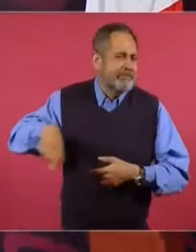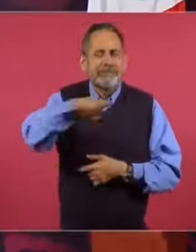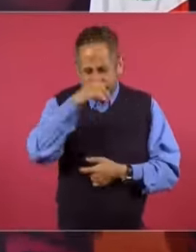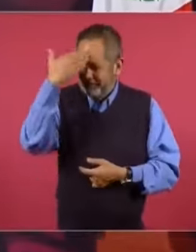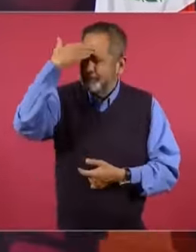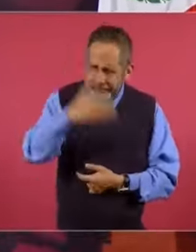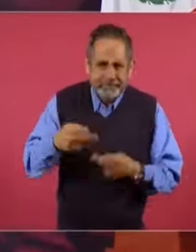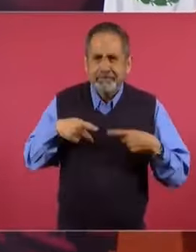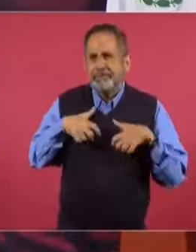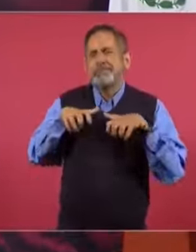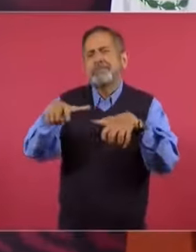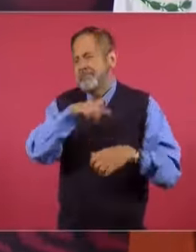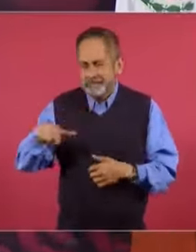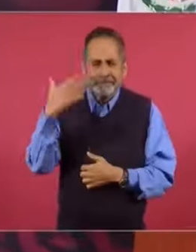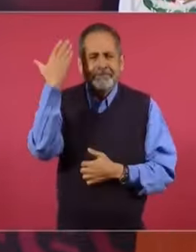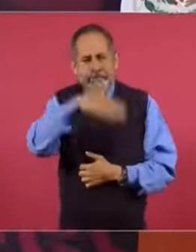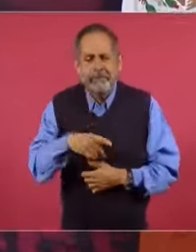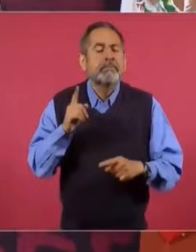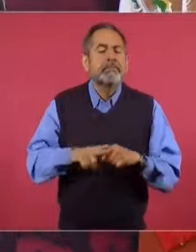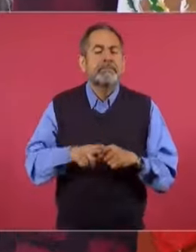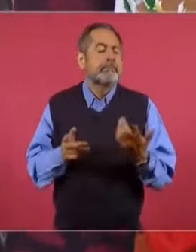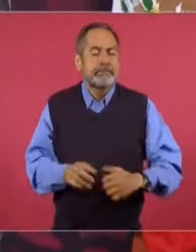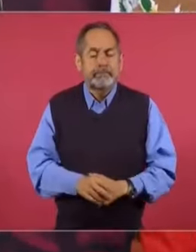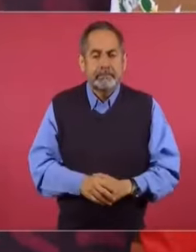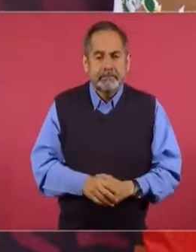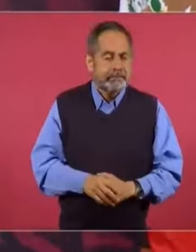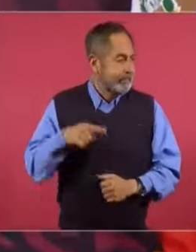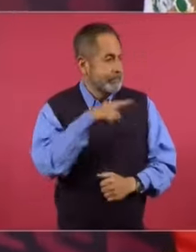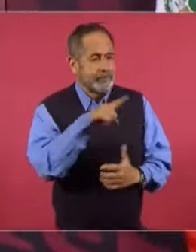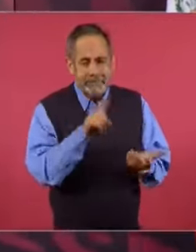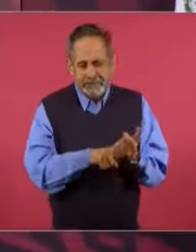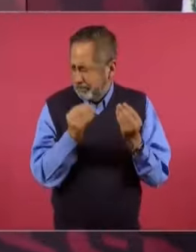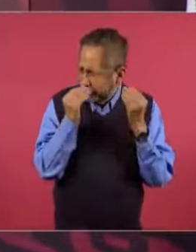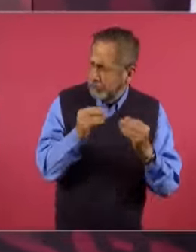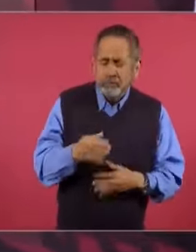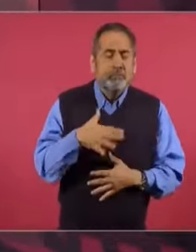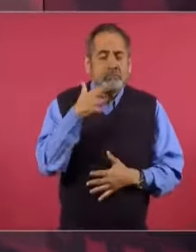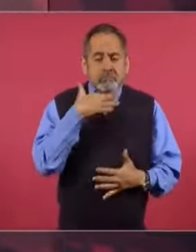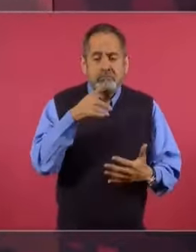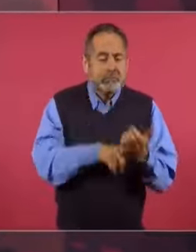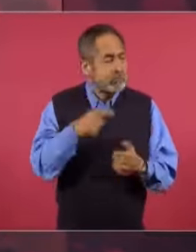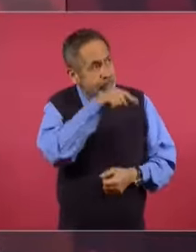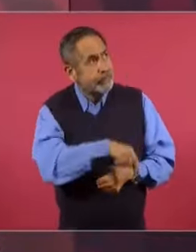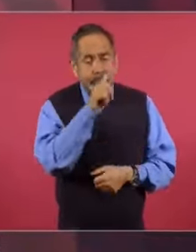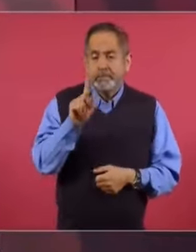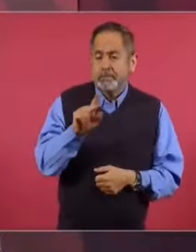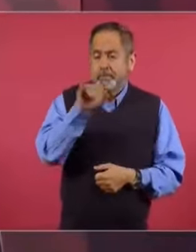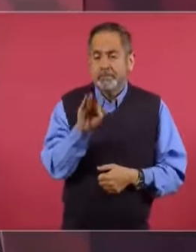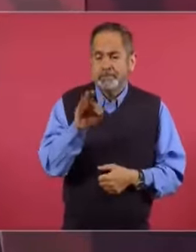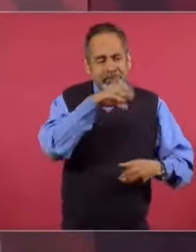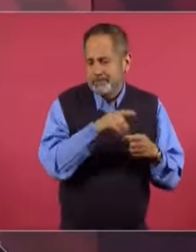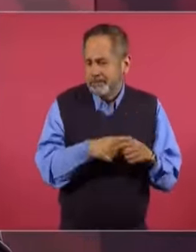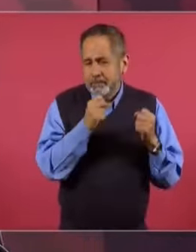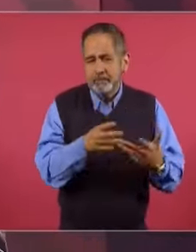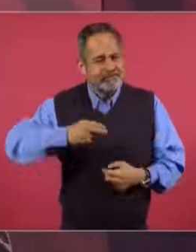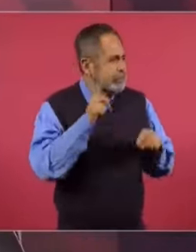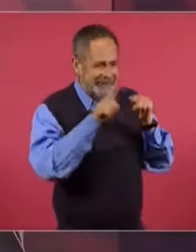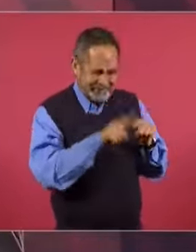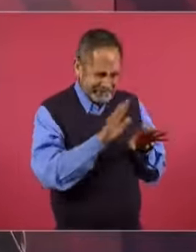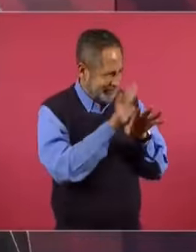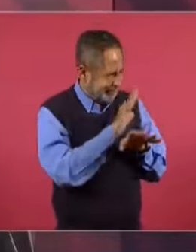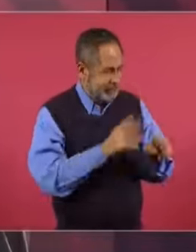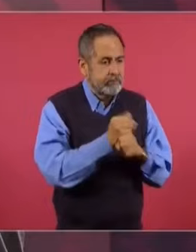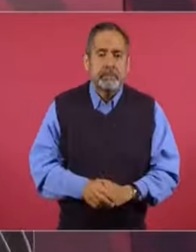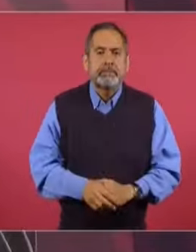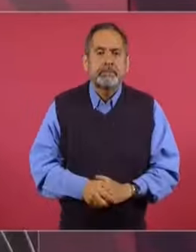sabe, que impera la corrupción en el Poder Judicial y que urge limpiarlo